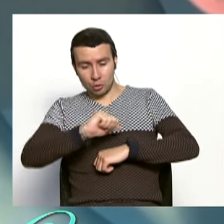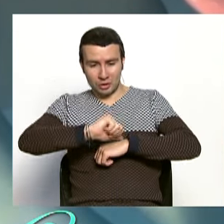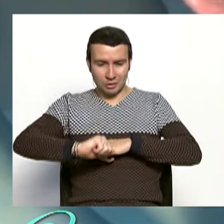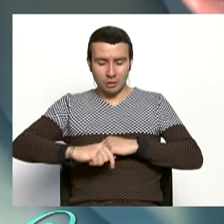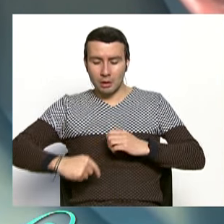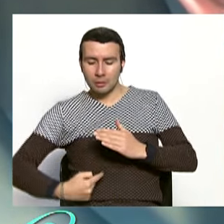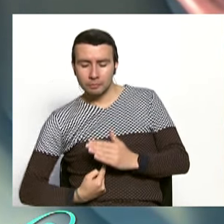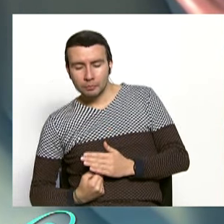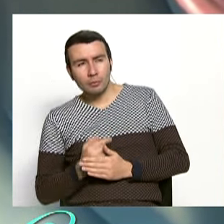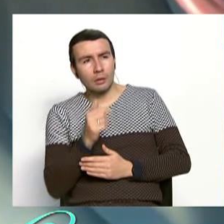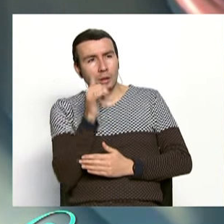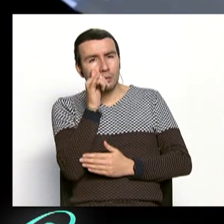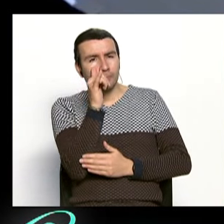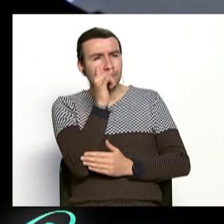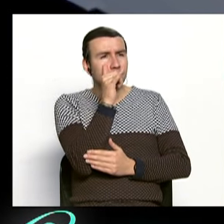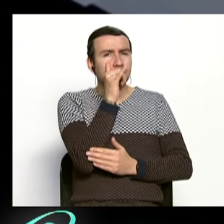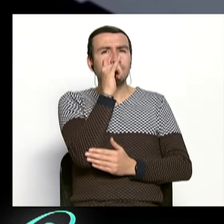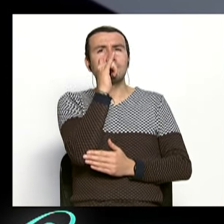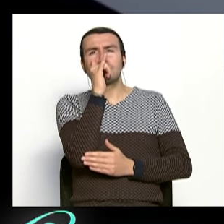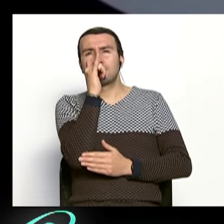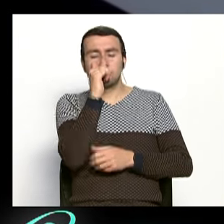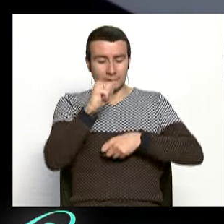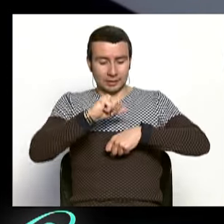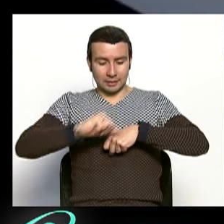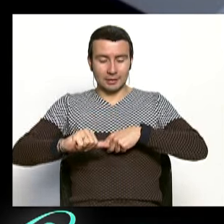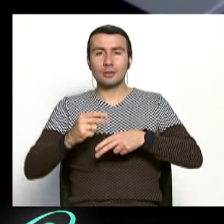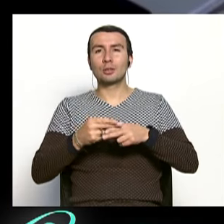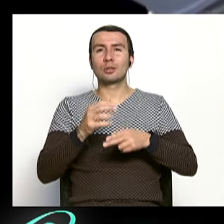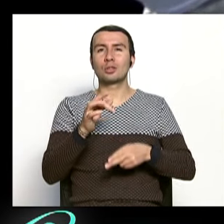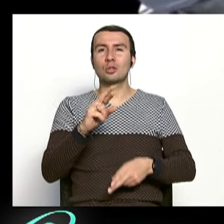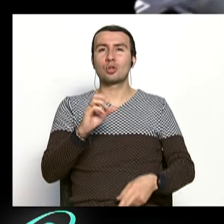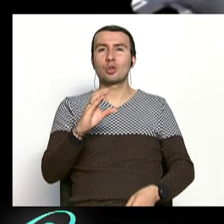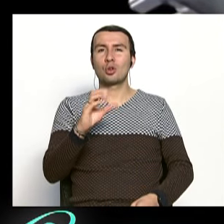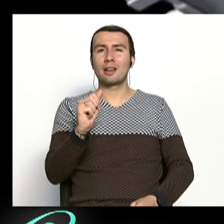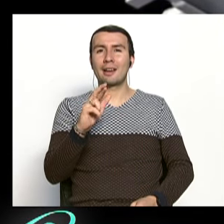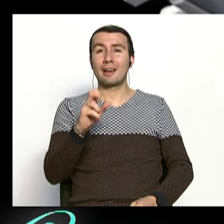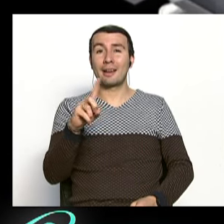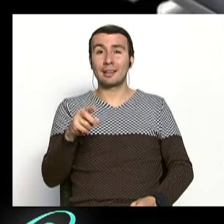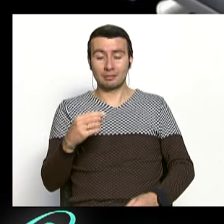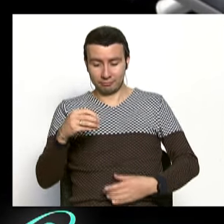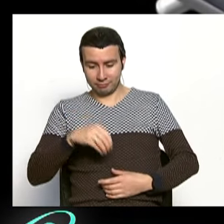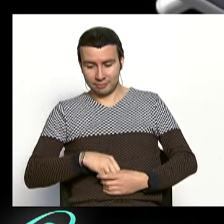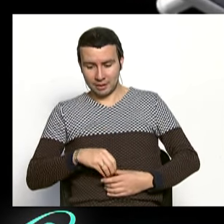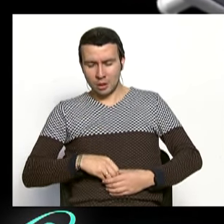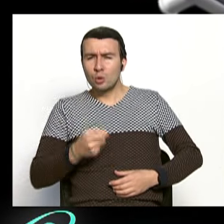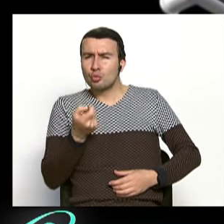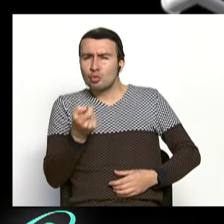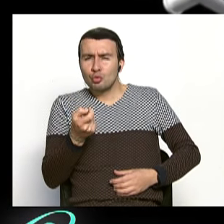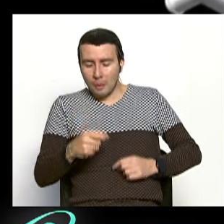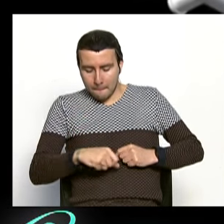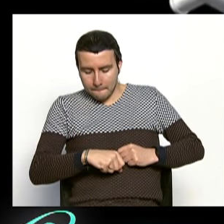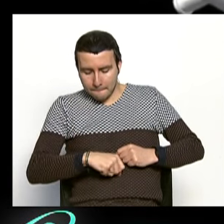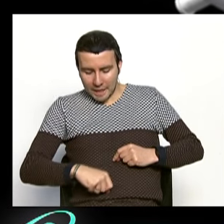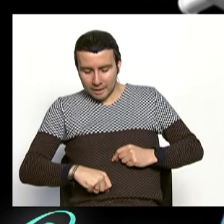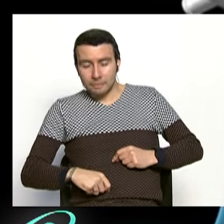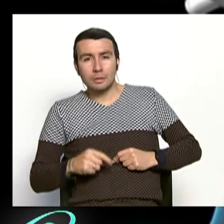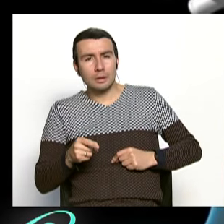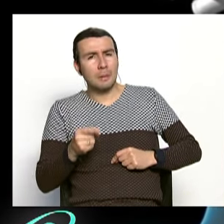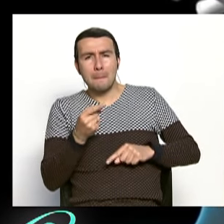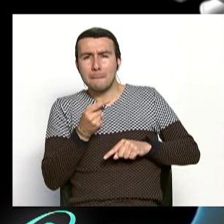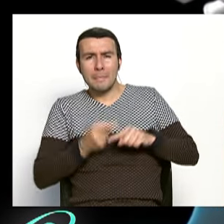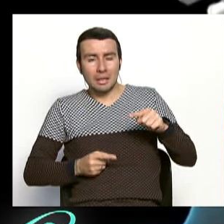pelvis mediante el uso de instrumentos cortantes denominados trócares con los que realizará una abertura pequeña o puerto de entrada de media